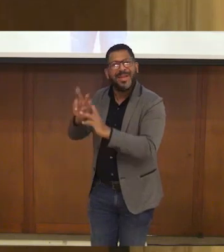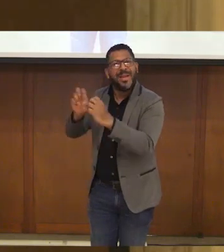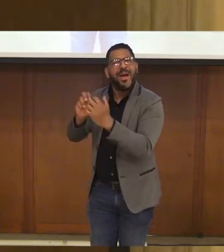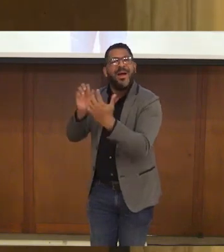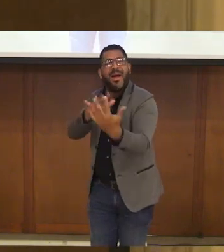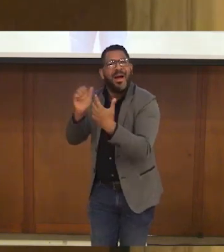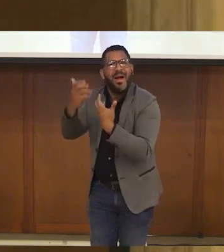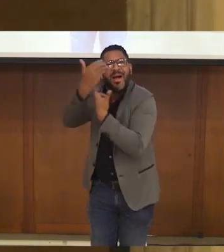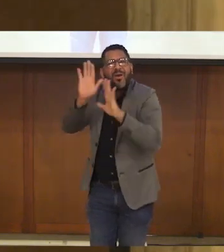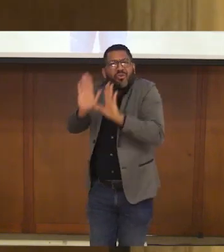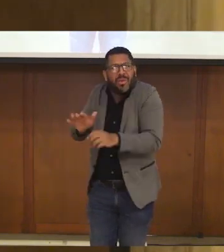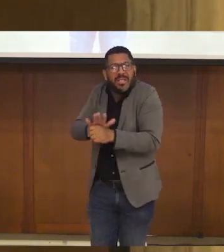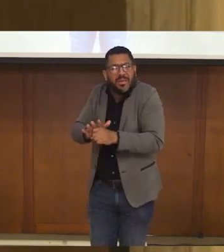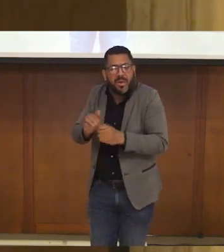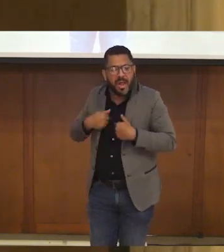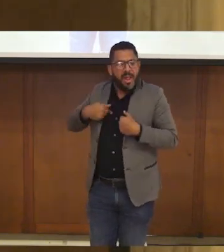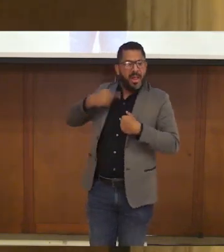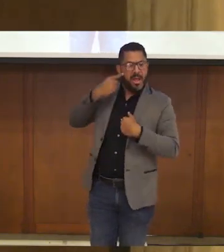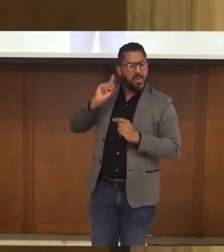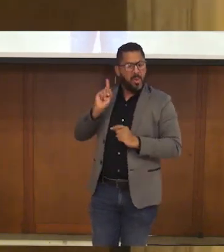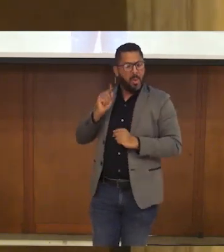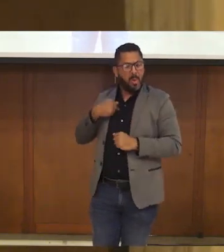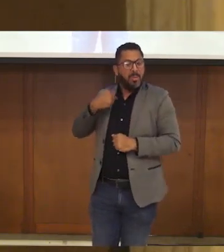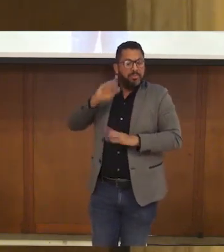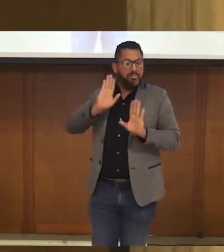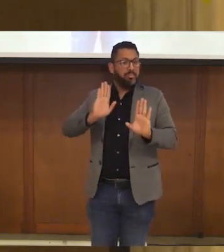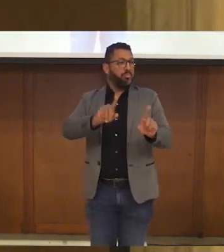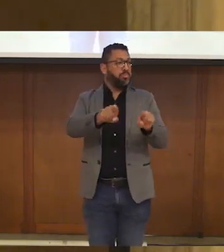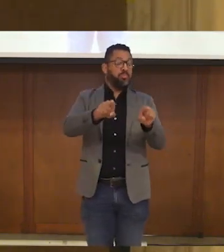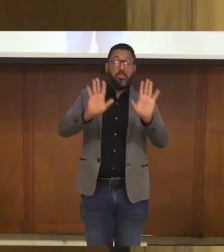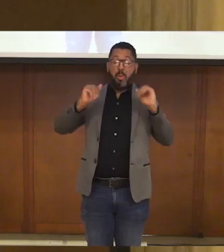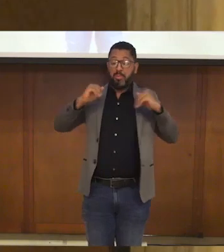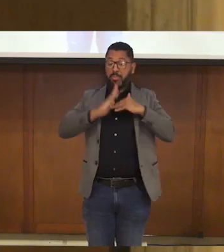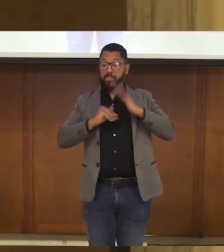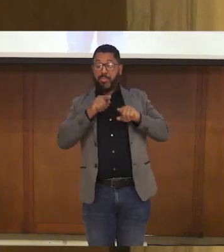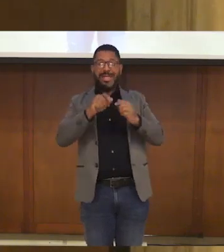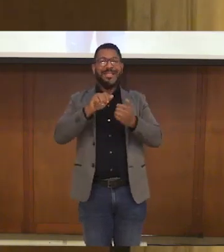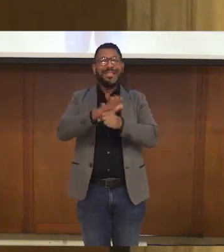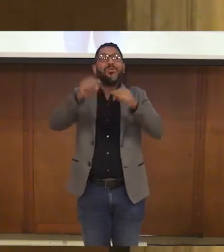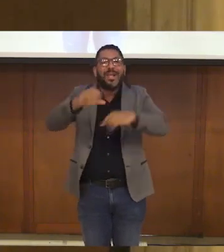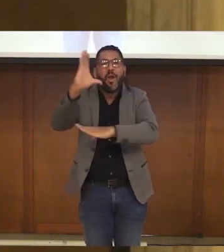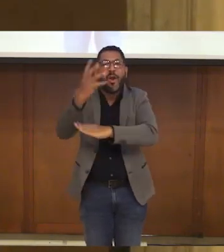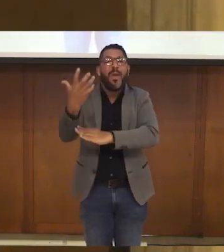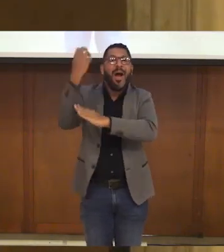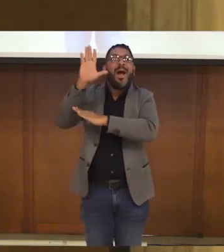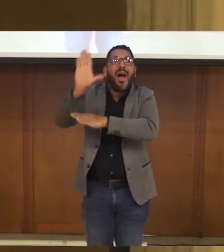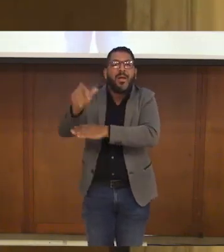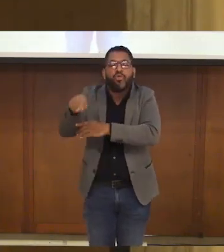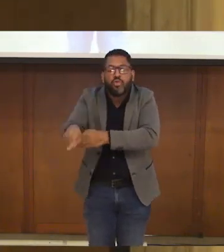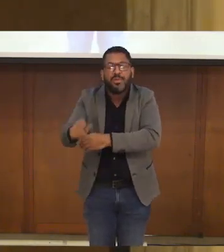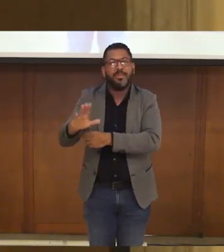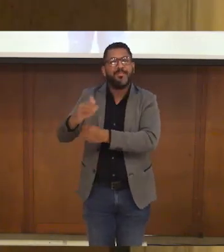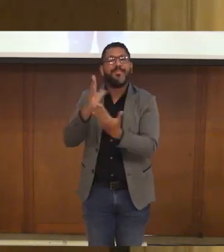porque el conflicto para mí no existía, porque parecía otro colombiano más indiferente a esa realidad de esa